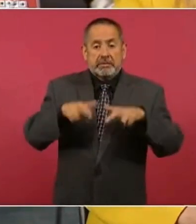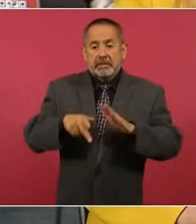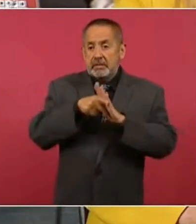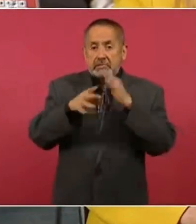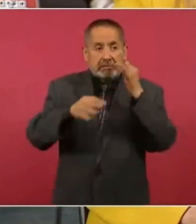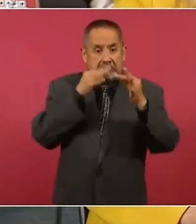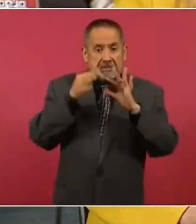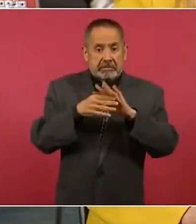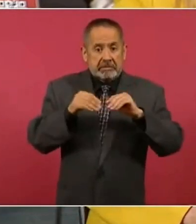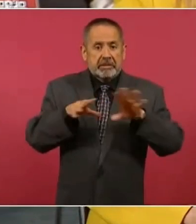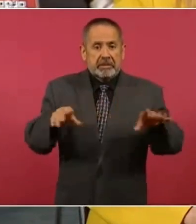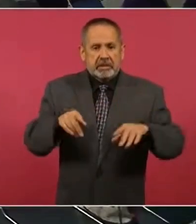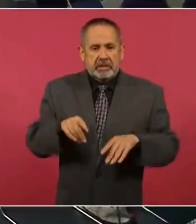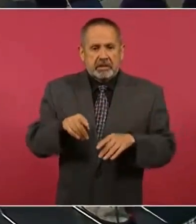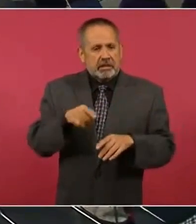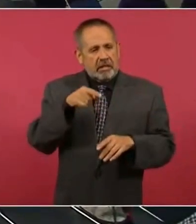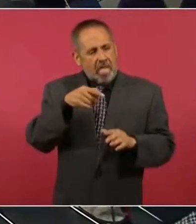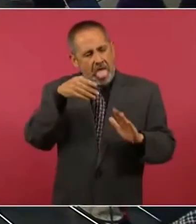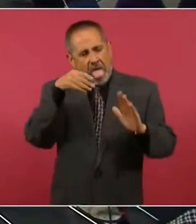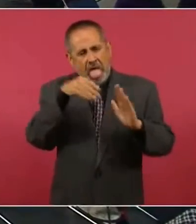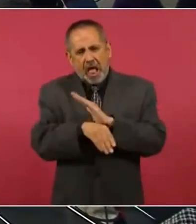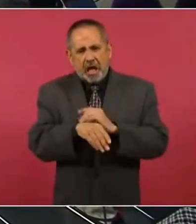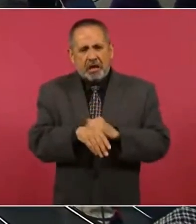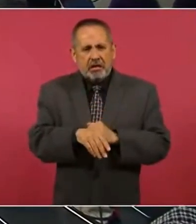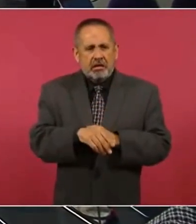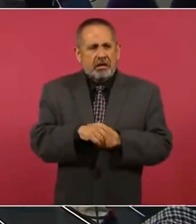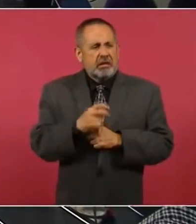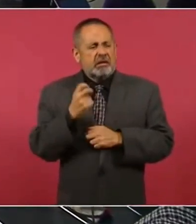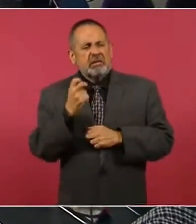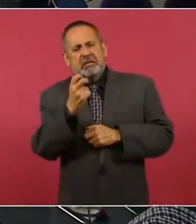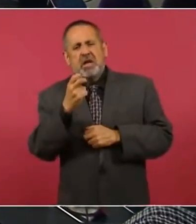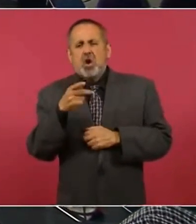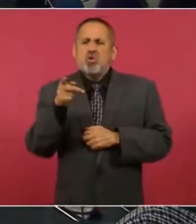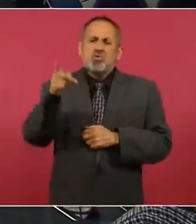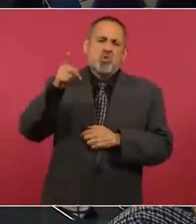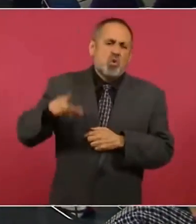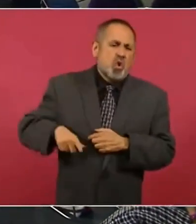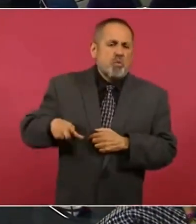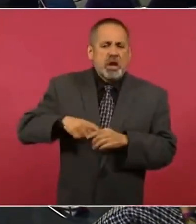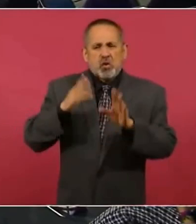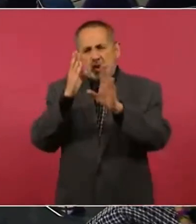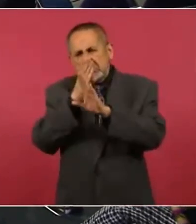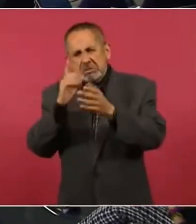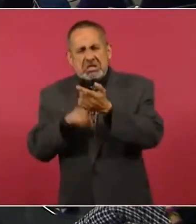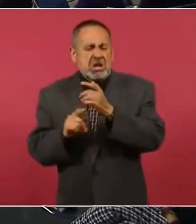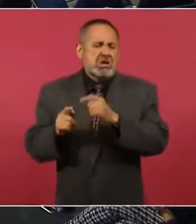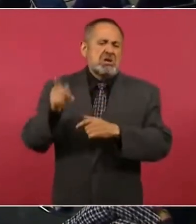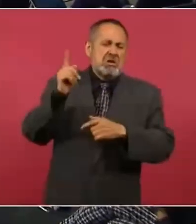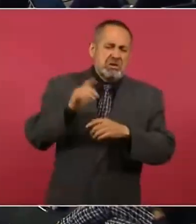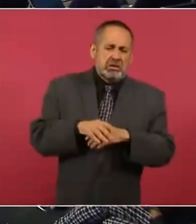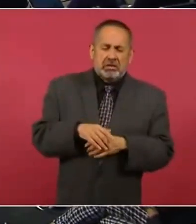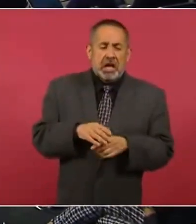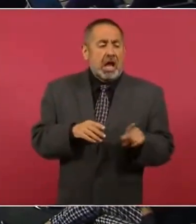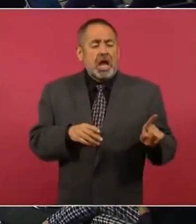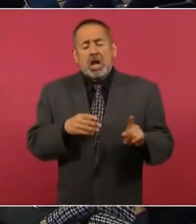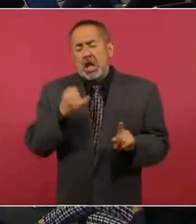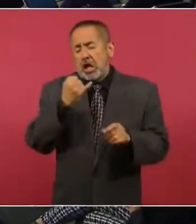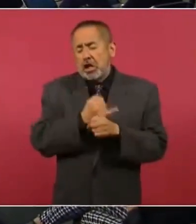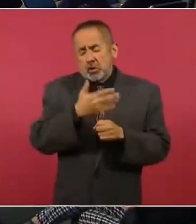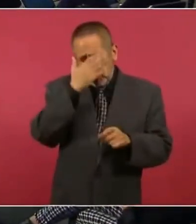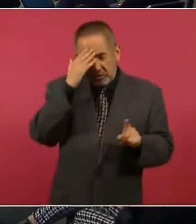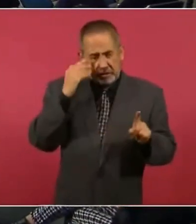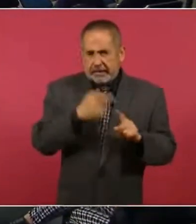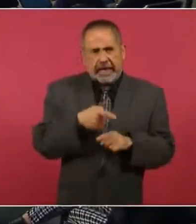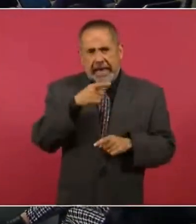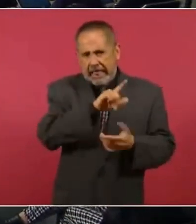de comunicación en evidente decadencia a tratar de acusar a su gobierno de espiar a quien calificó como un inocente civil cuando se trata de